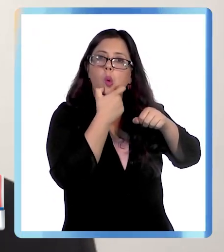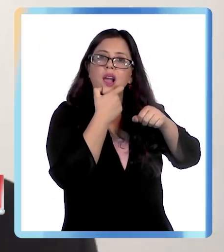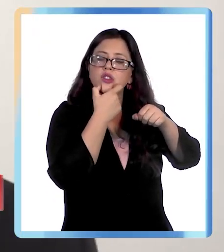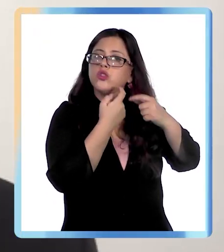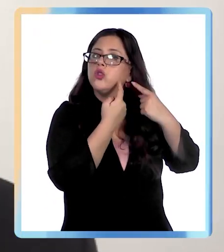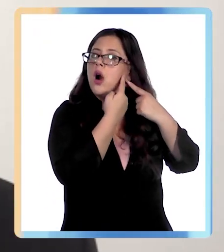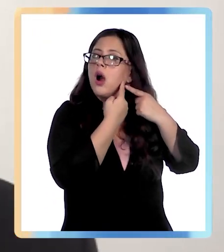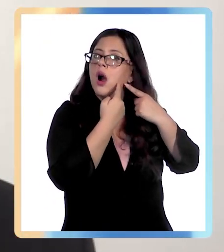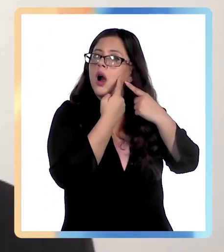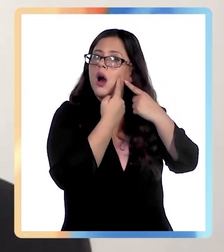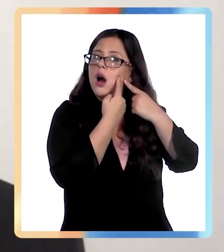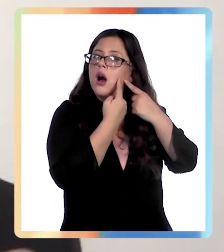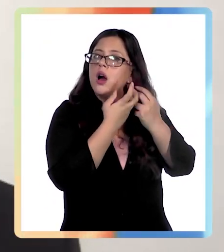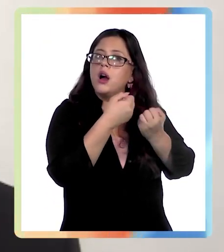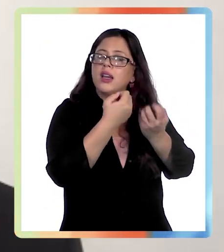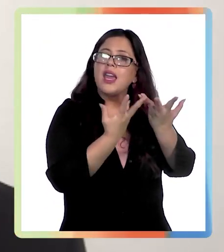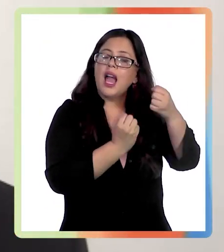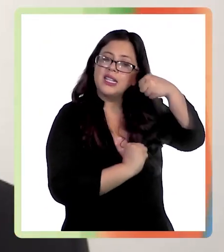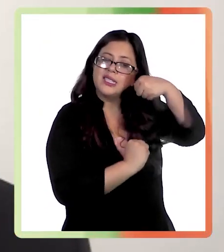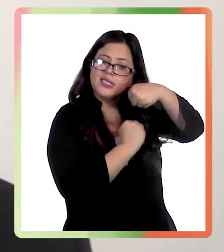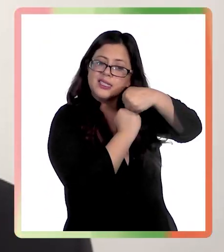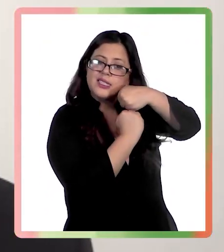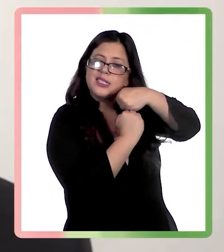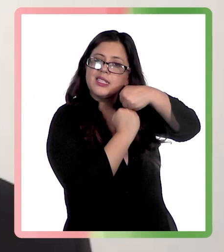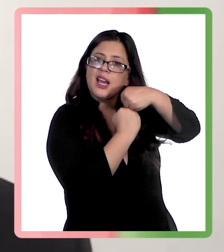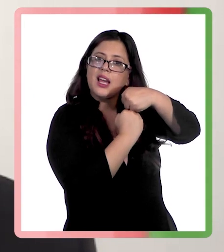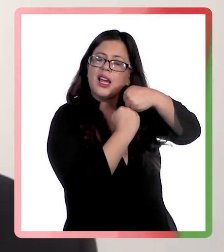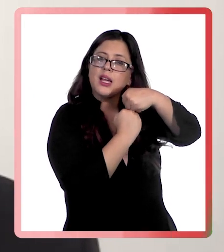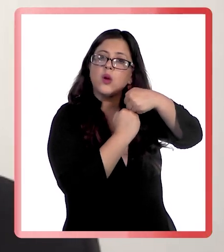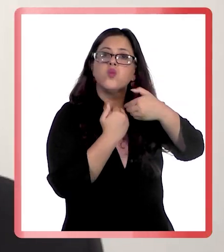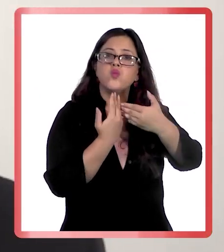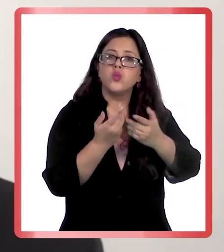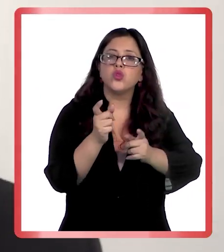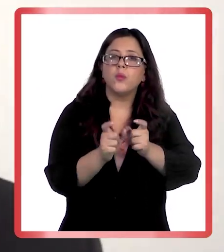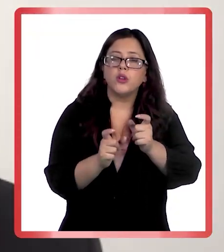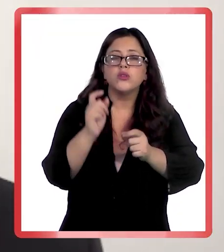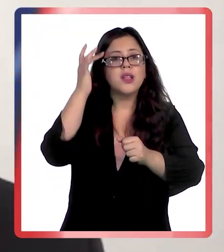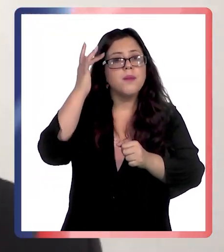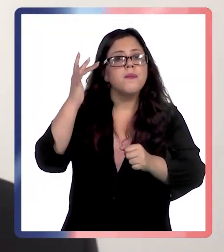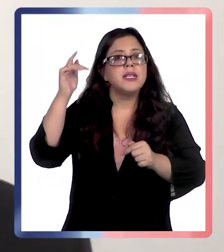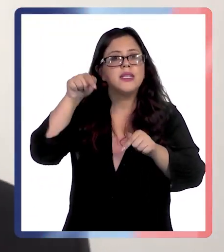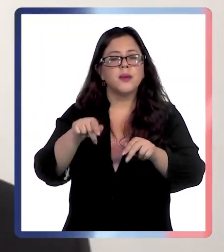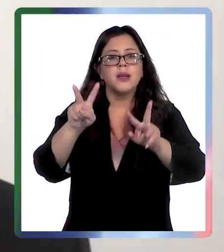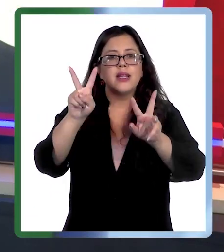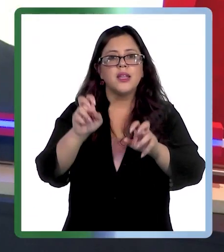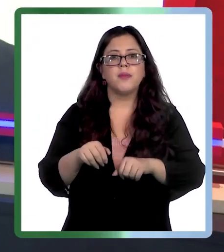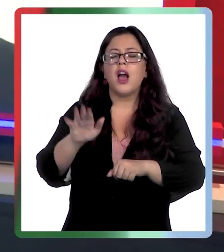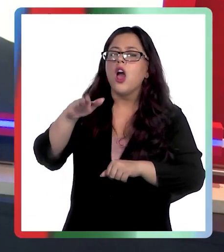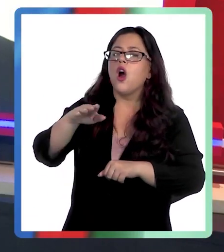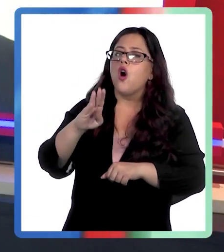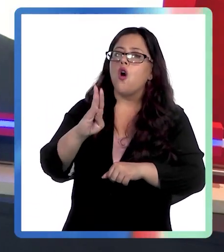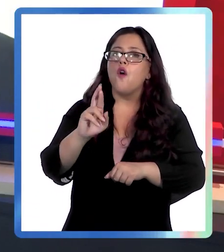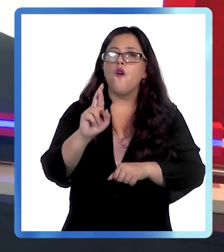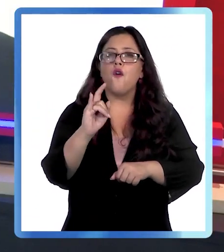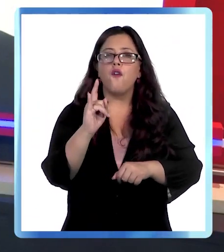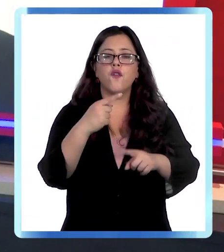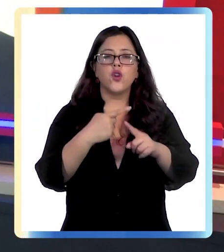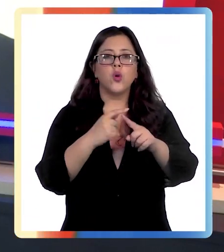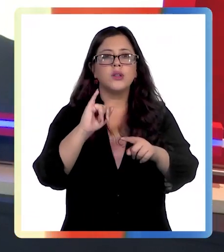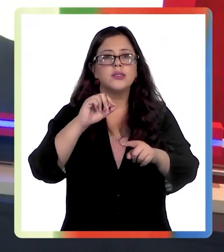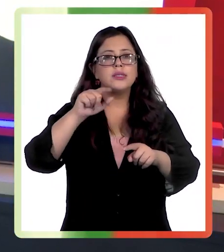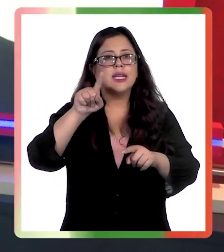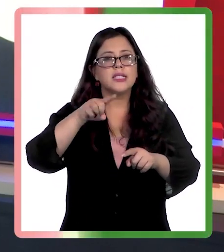efecto dominó relacionado al bruxismo por eso que existen especialistas para eso el bruxismo puede